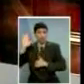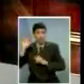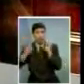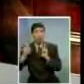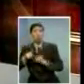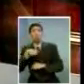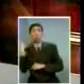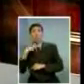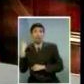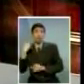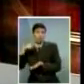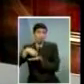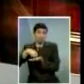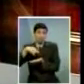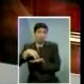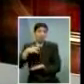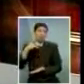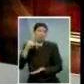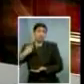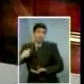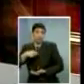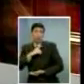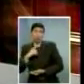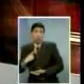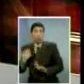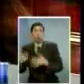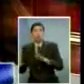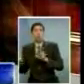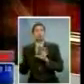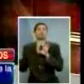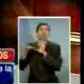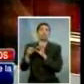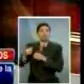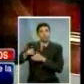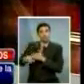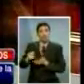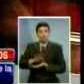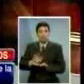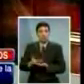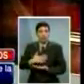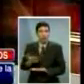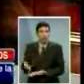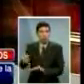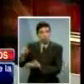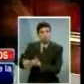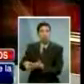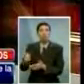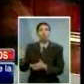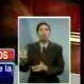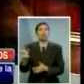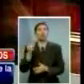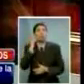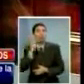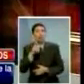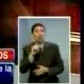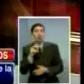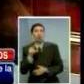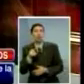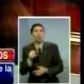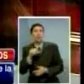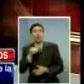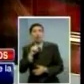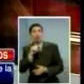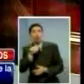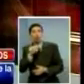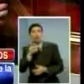elecciones parlamentarias pasaron a formar parte del sector público. Y en su cartera en particular destaca el nombre de Rosa Oyarce. Pero me